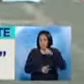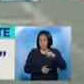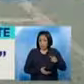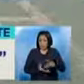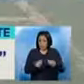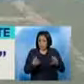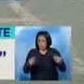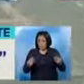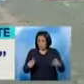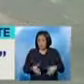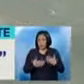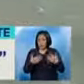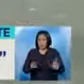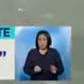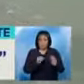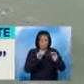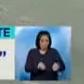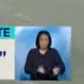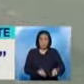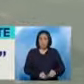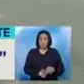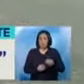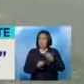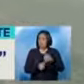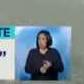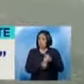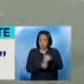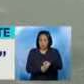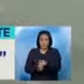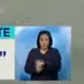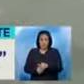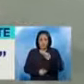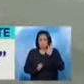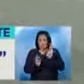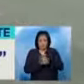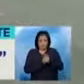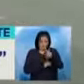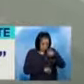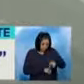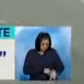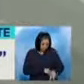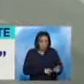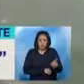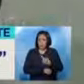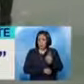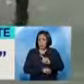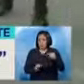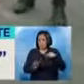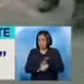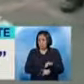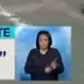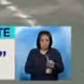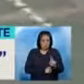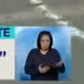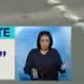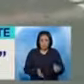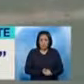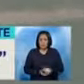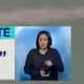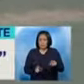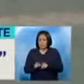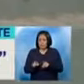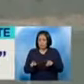gran mayoría, que ya han colocado algunos de sus carteles aquí en el piso. Por ejemplo, leemos "No más feminicidios, ni una menos". También